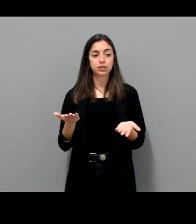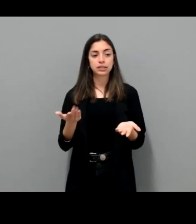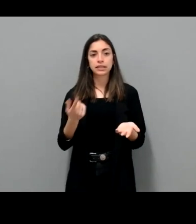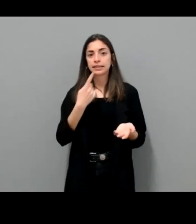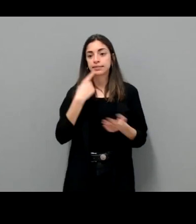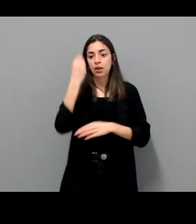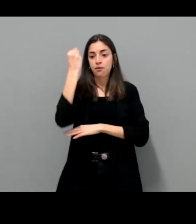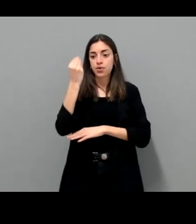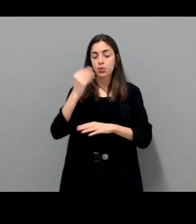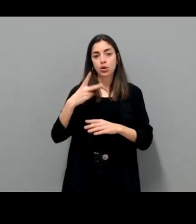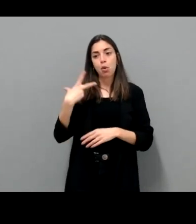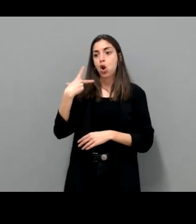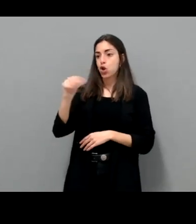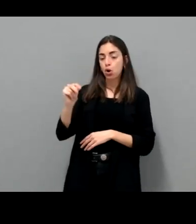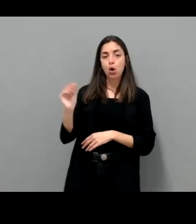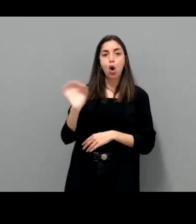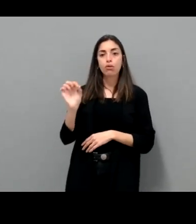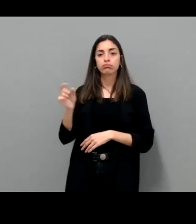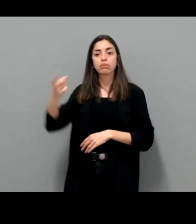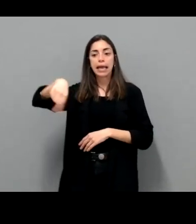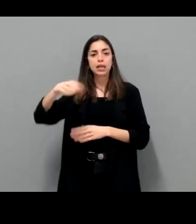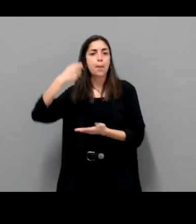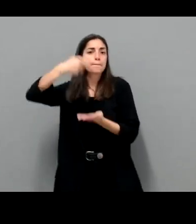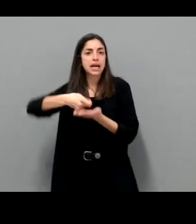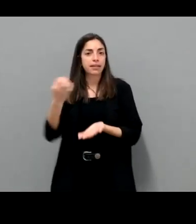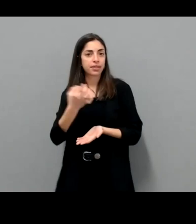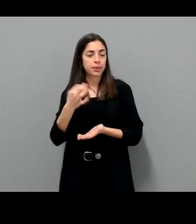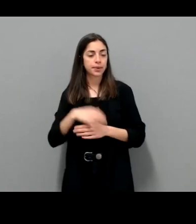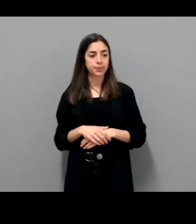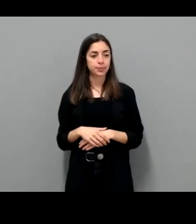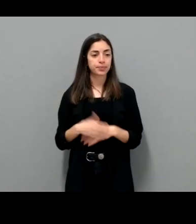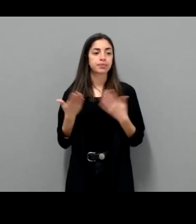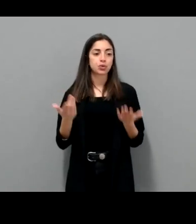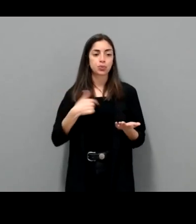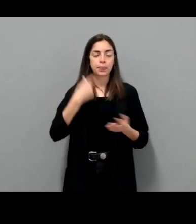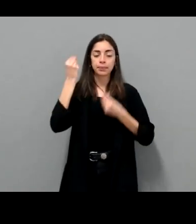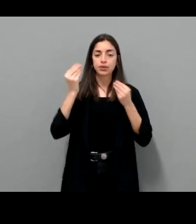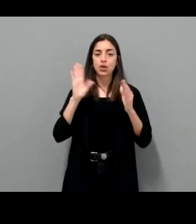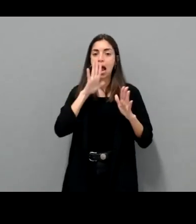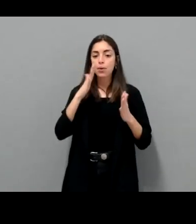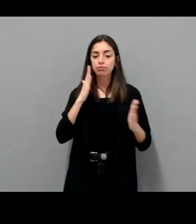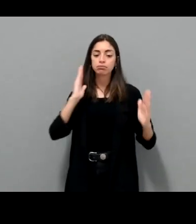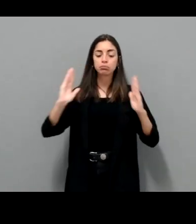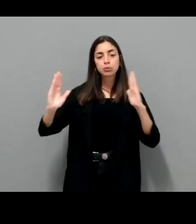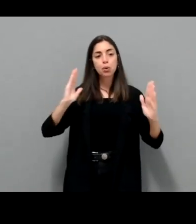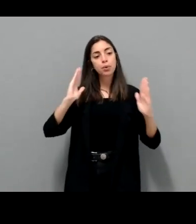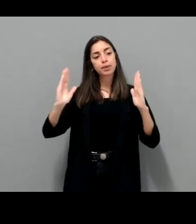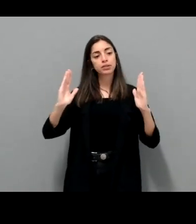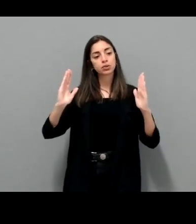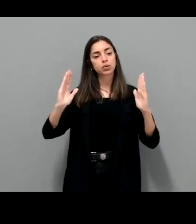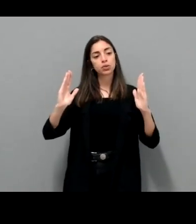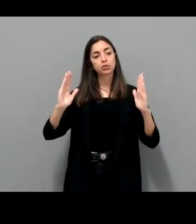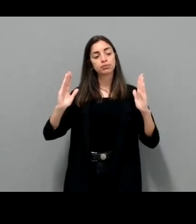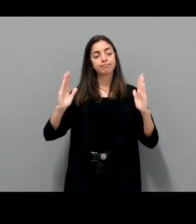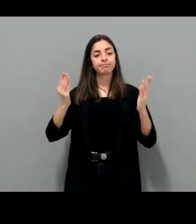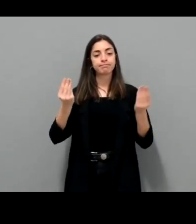figura o que se la tengan que costear. Yo creo que es un momento hoy de meditar esto con muchísimo. Yo creo